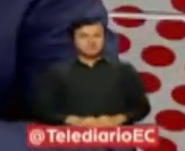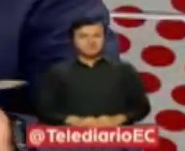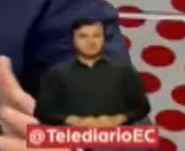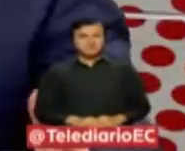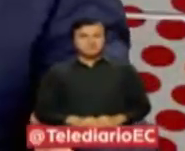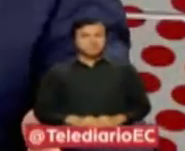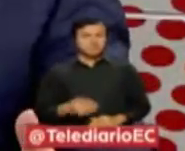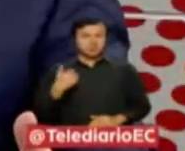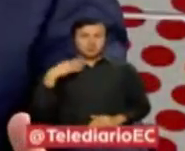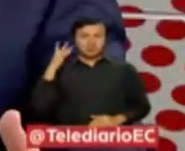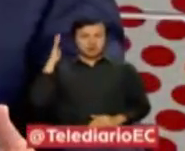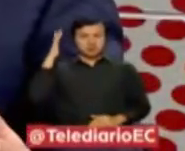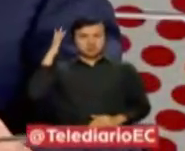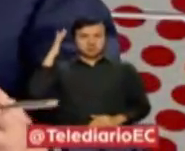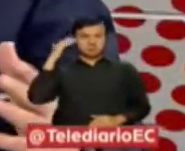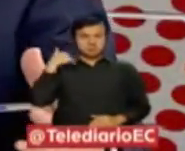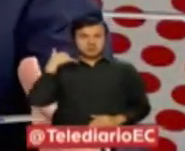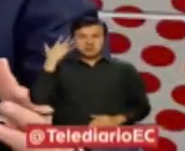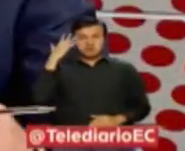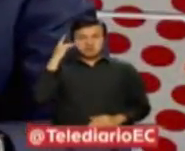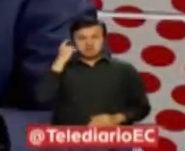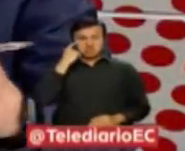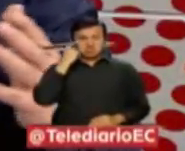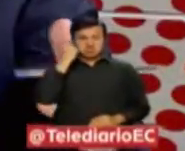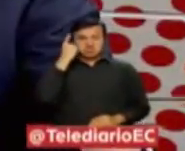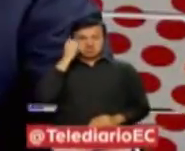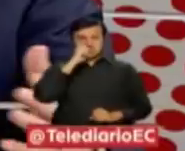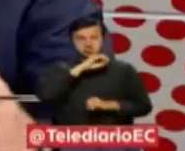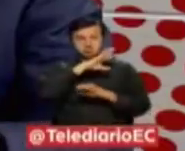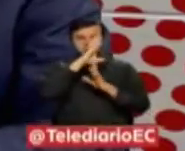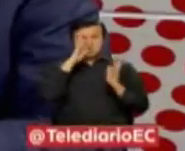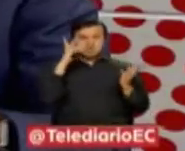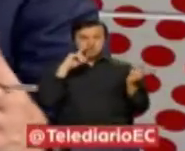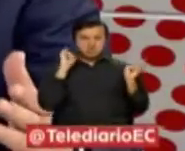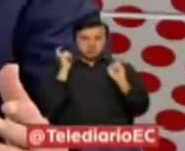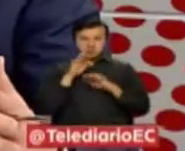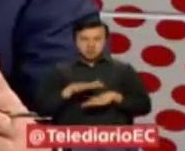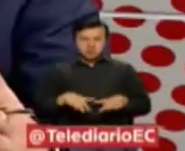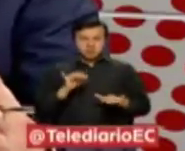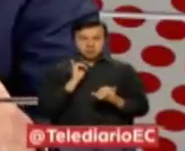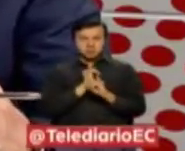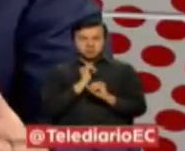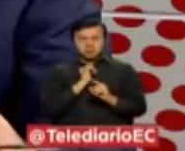No existe absoluta claridad respecto de cuál ha sido la transformación